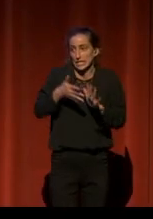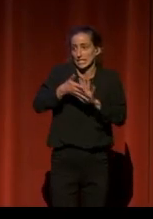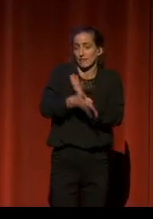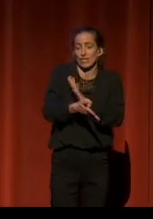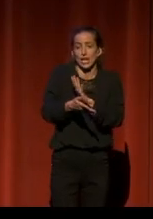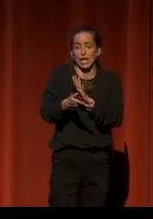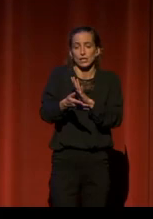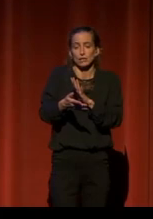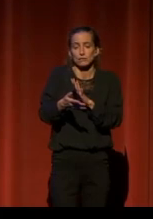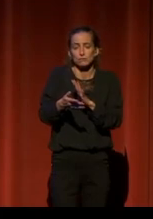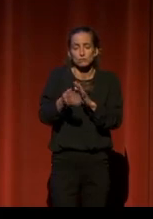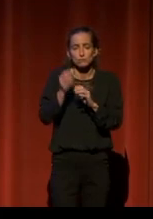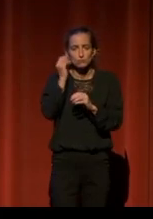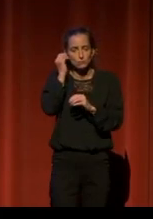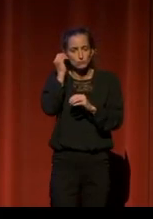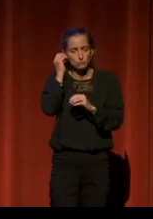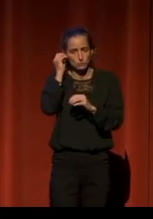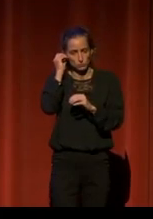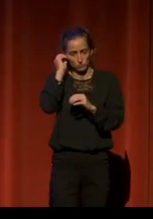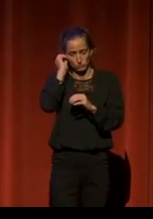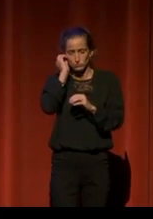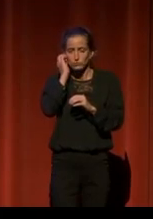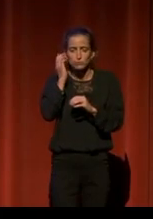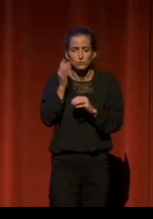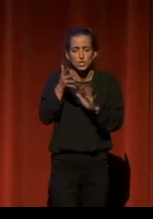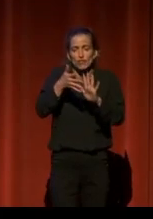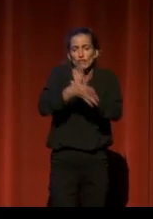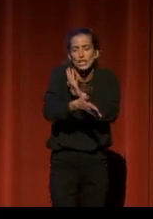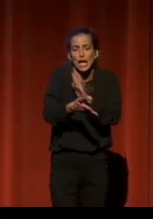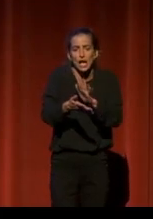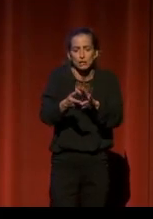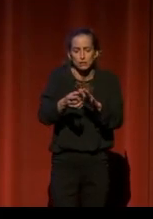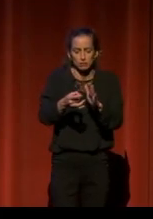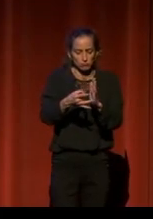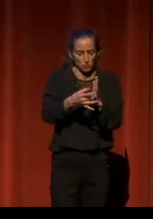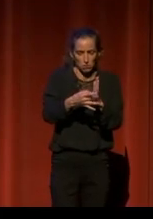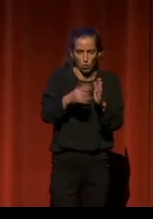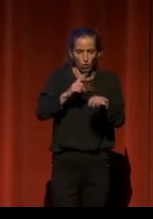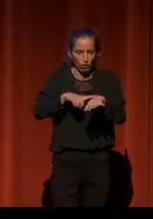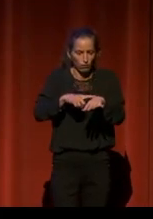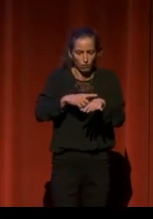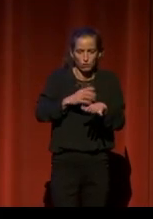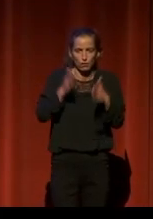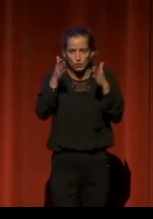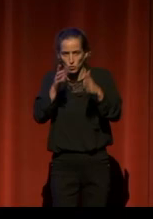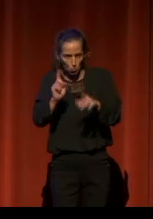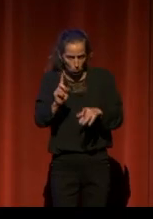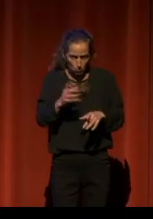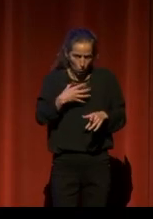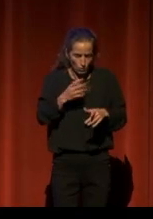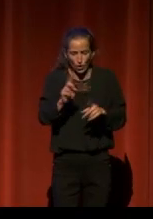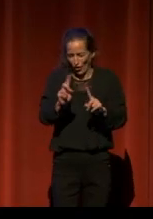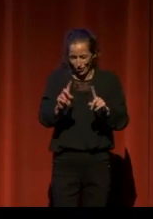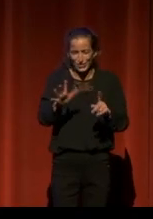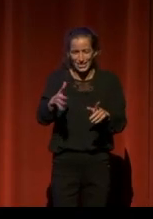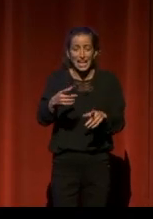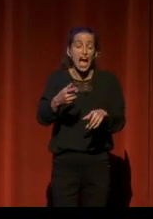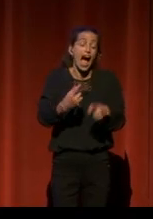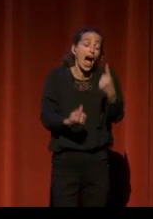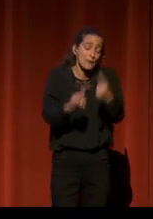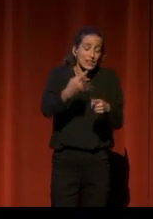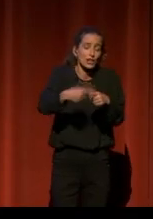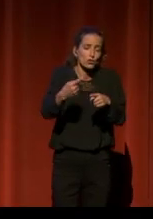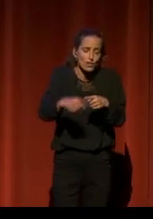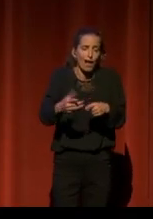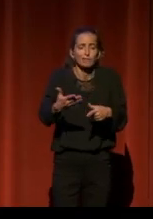haya cosas a las que les deamos dedicar tiempos eh de calidad agilización a veces de lo tedioso para poder tener